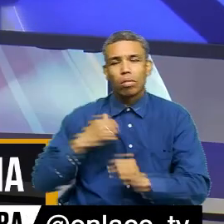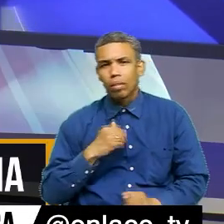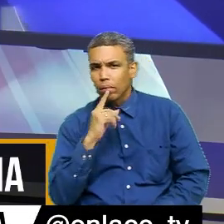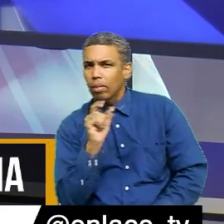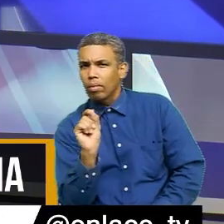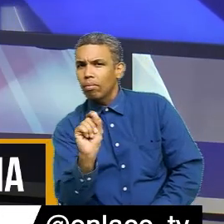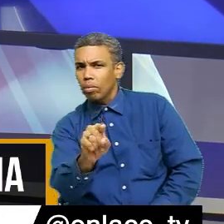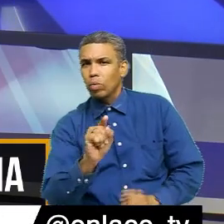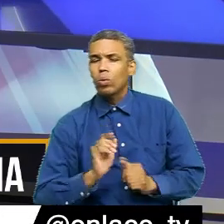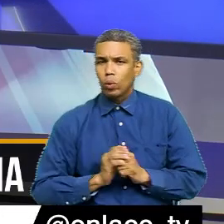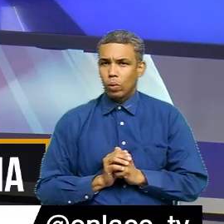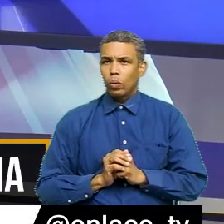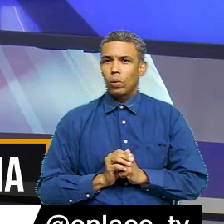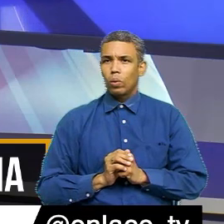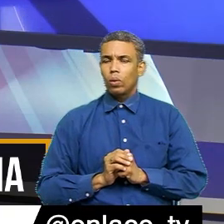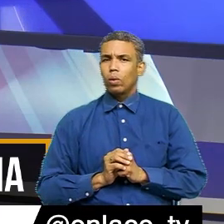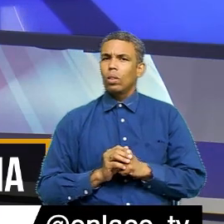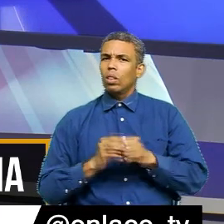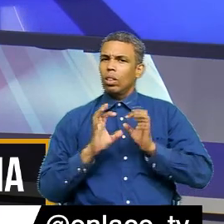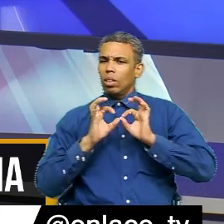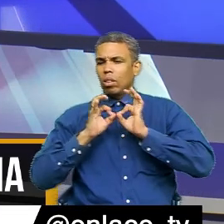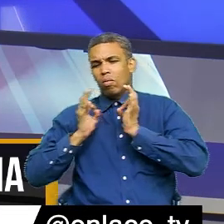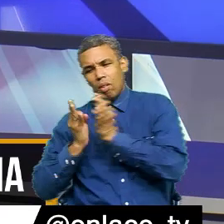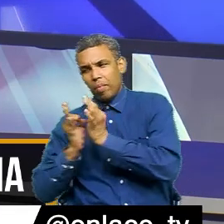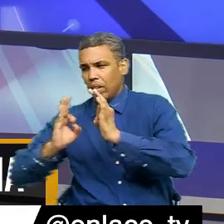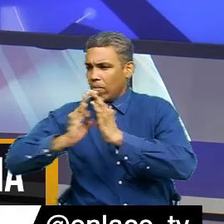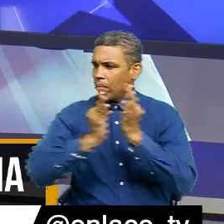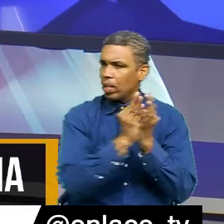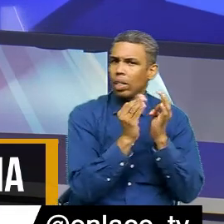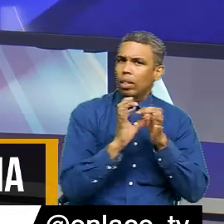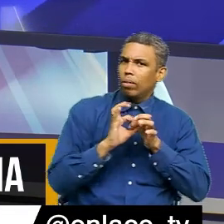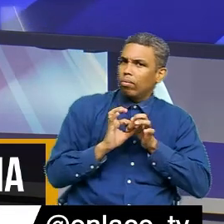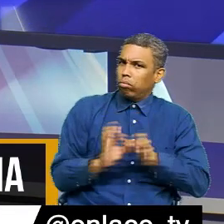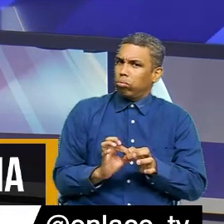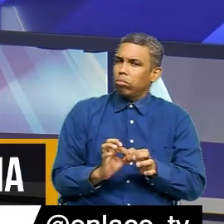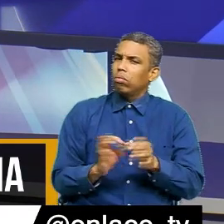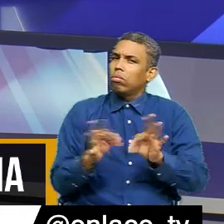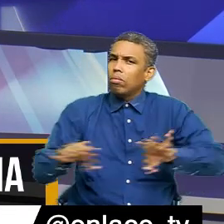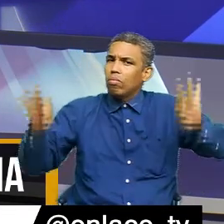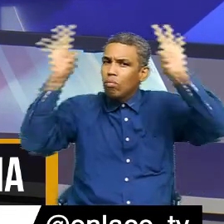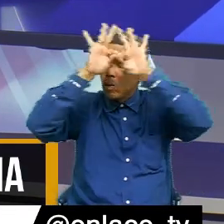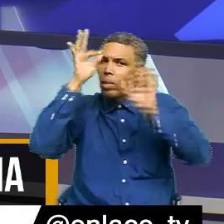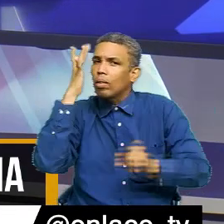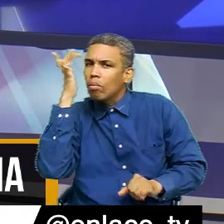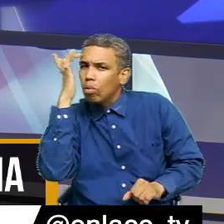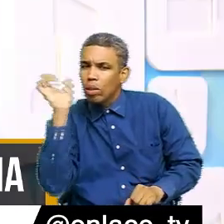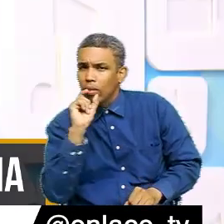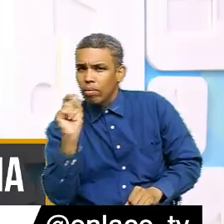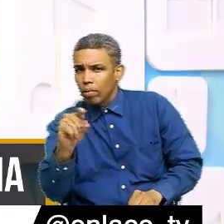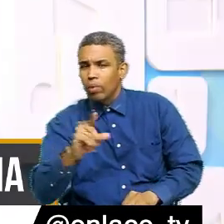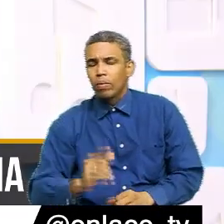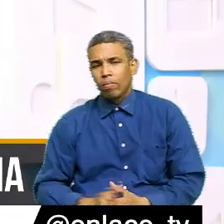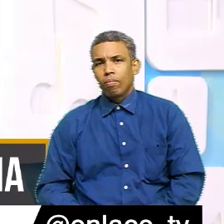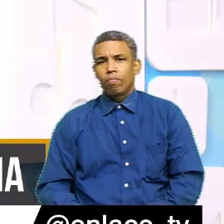las familias nos unamos y por supuesto podamos participar de estos eventos tan importantes de la Iglesia Católica.